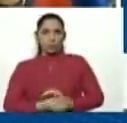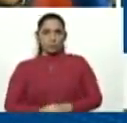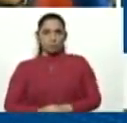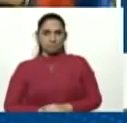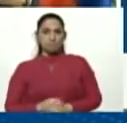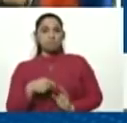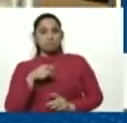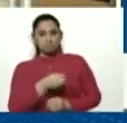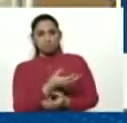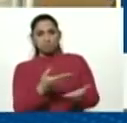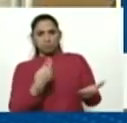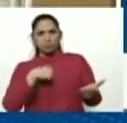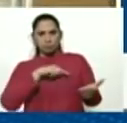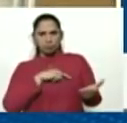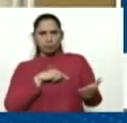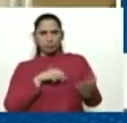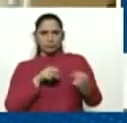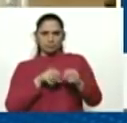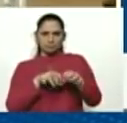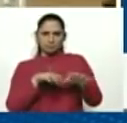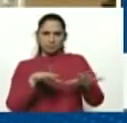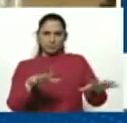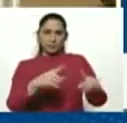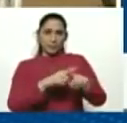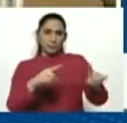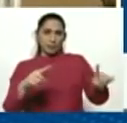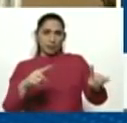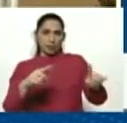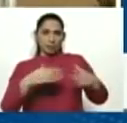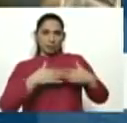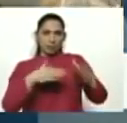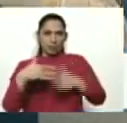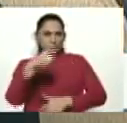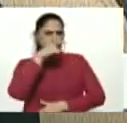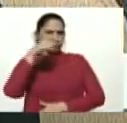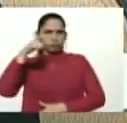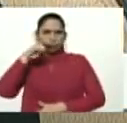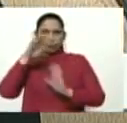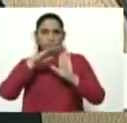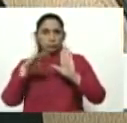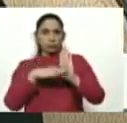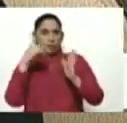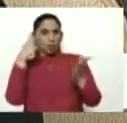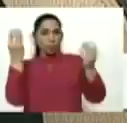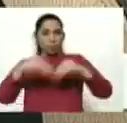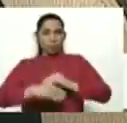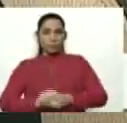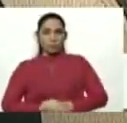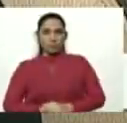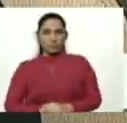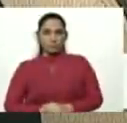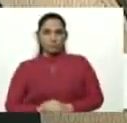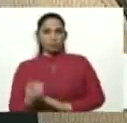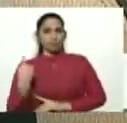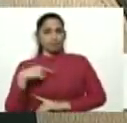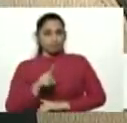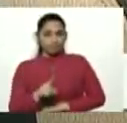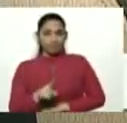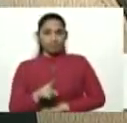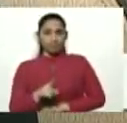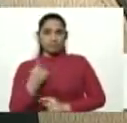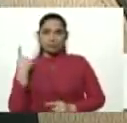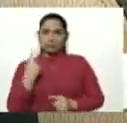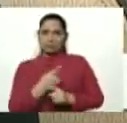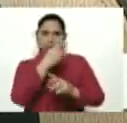allí también nos hemos desplegado para garantizar que esos protocolos que se tienen que